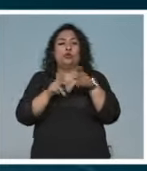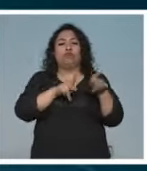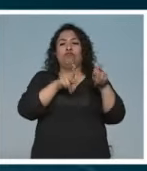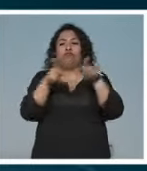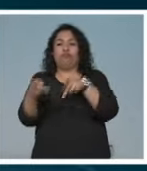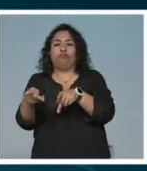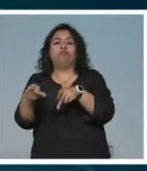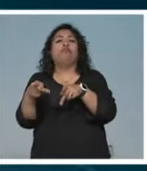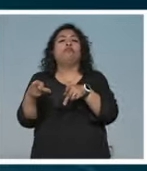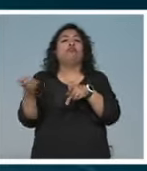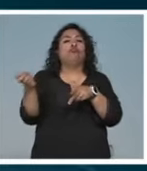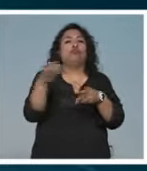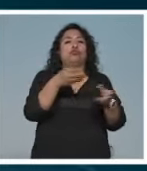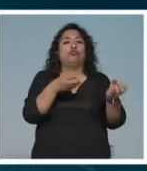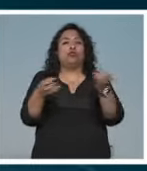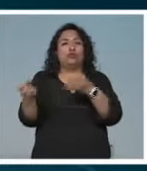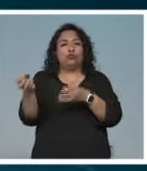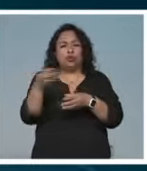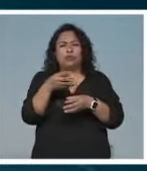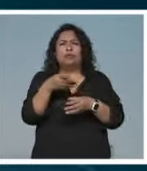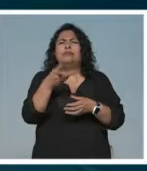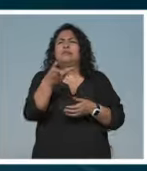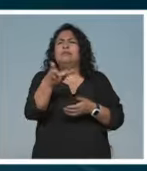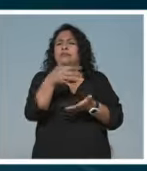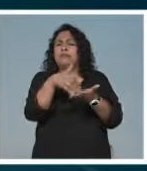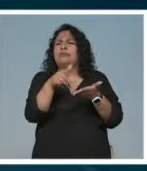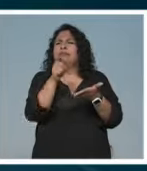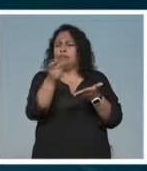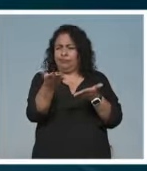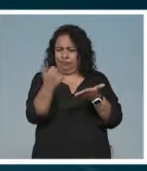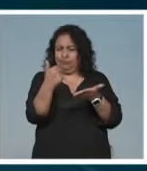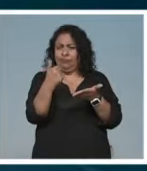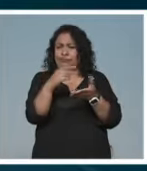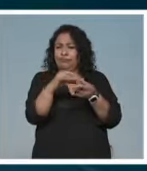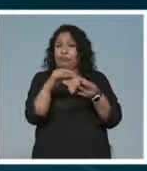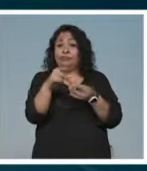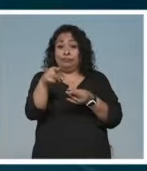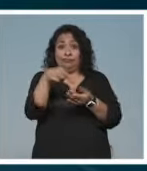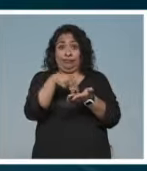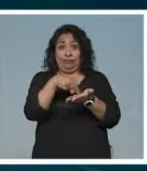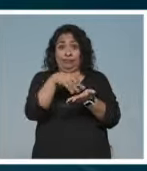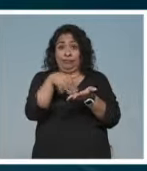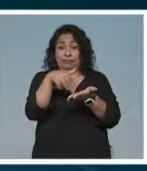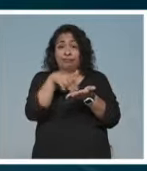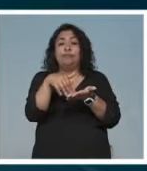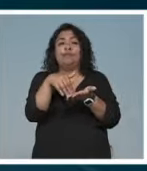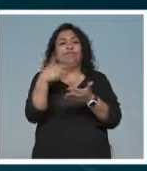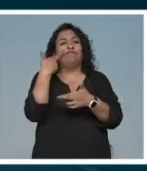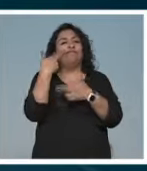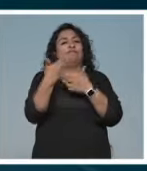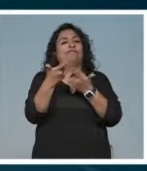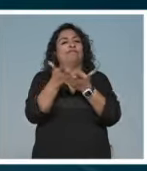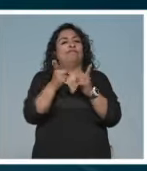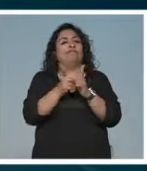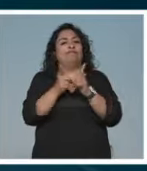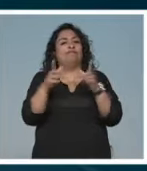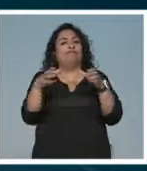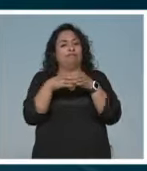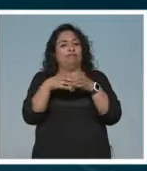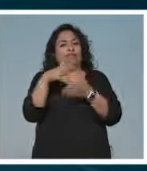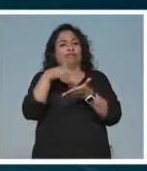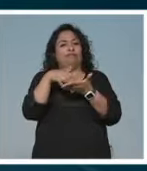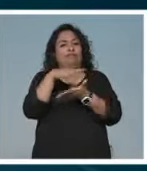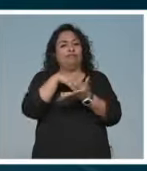mundos paralelos que enriquecen al nuestro. Cuénteme qué lee, porque la lectura es una tarea colectiva.